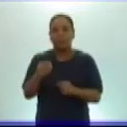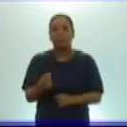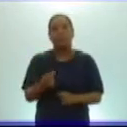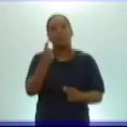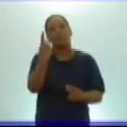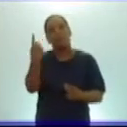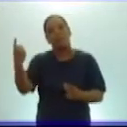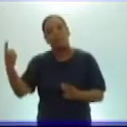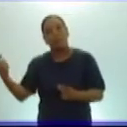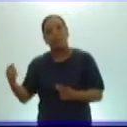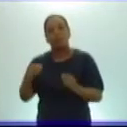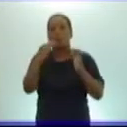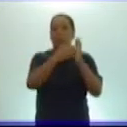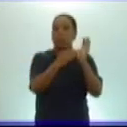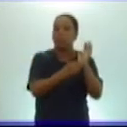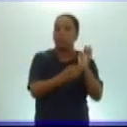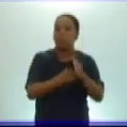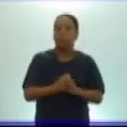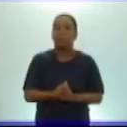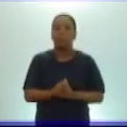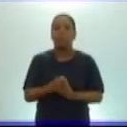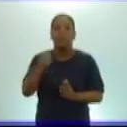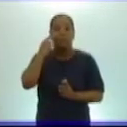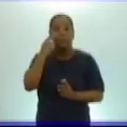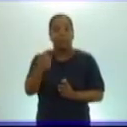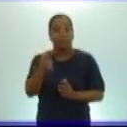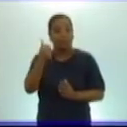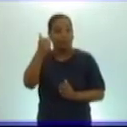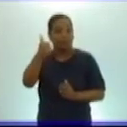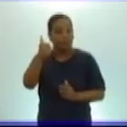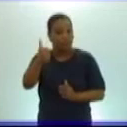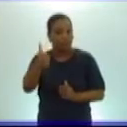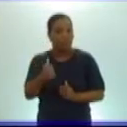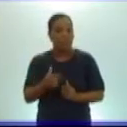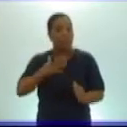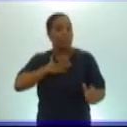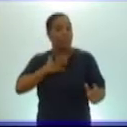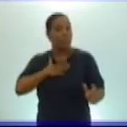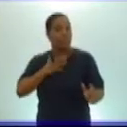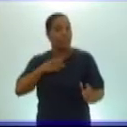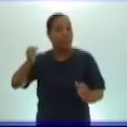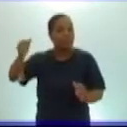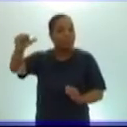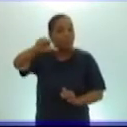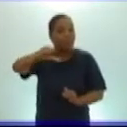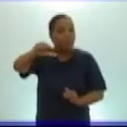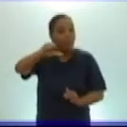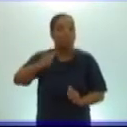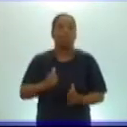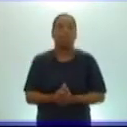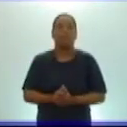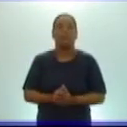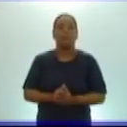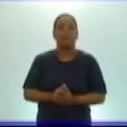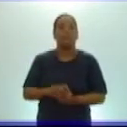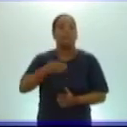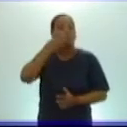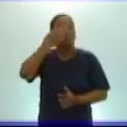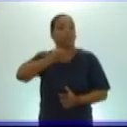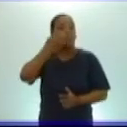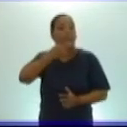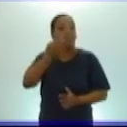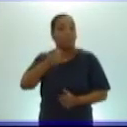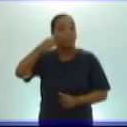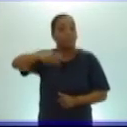cada operación. Y fíjense que el primer aspecto que aparece son las propiedades de los componentes. Les comentaba que esto es